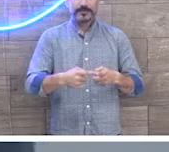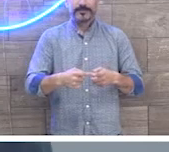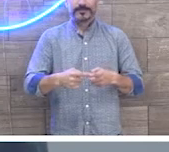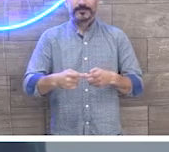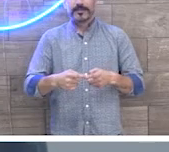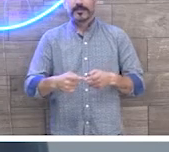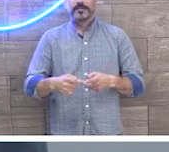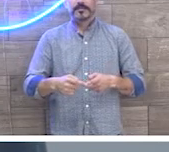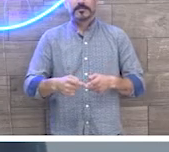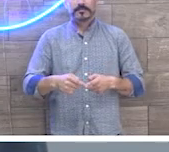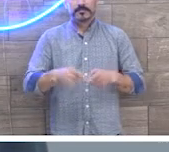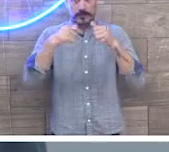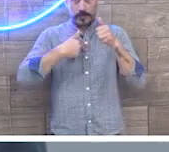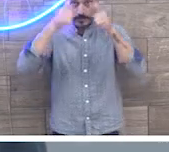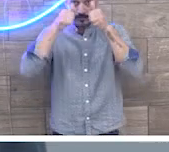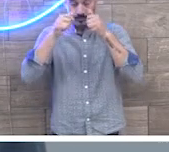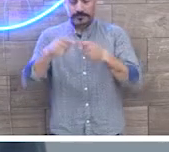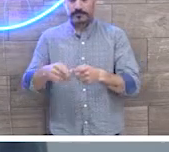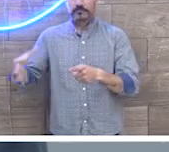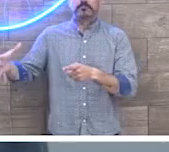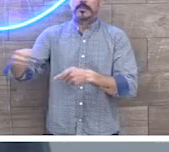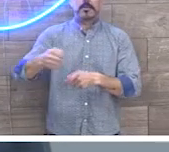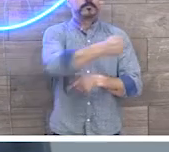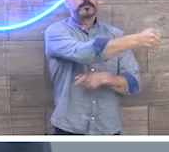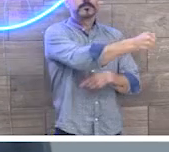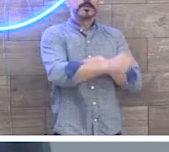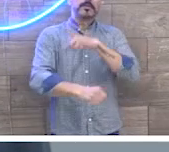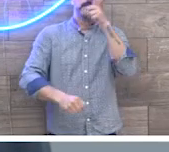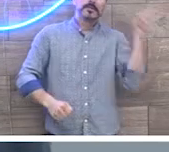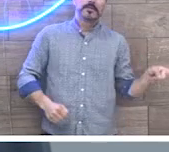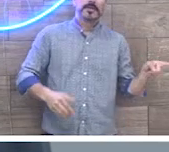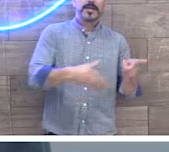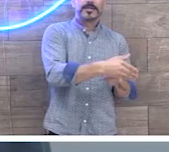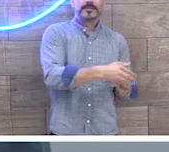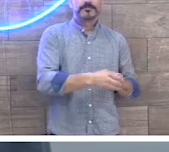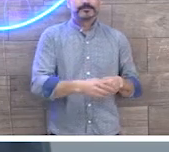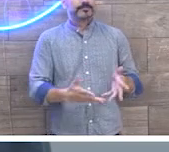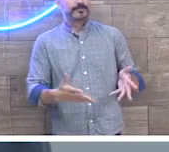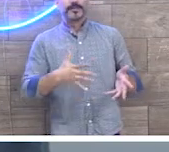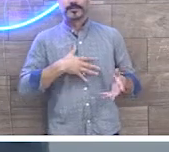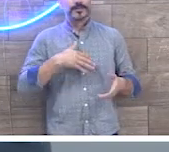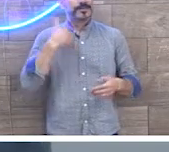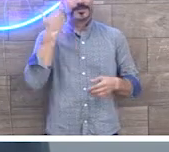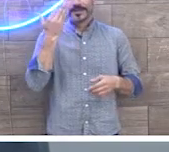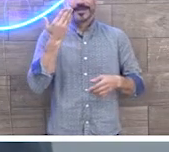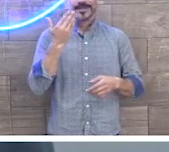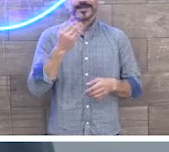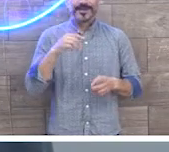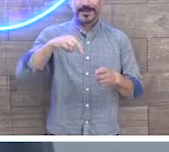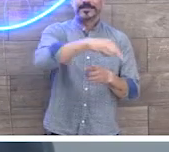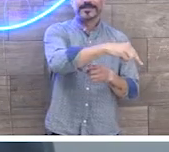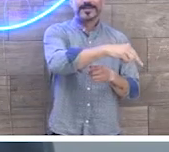del otro lado. Y pues yo no quería atravesar, ¿no? Nada más estaba esperando ahí a una persona y pues ya tuve que pedir ayuda de regreso para